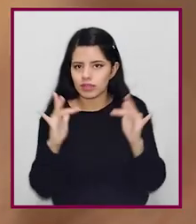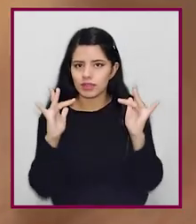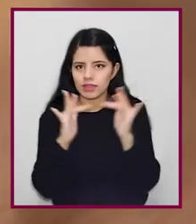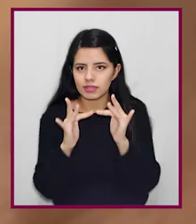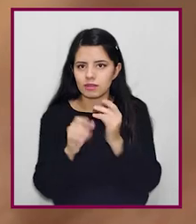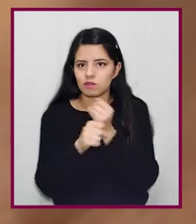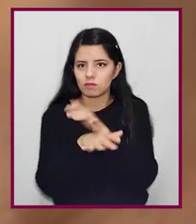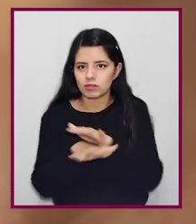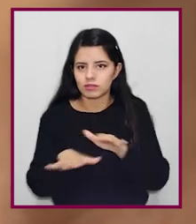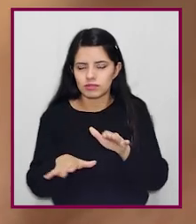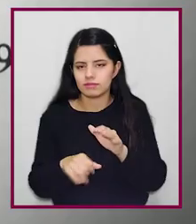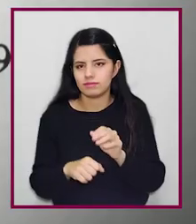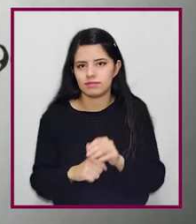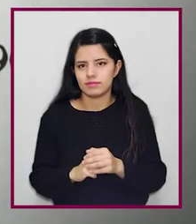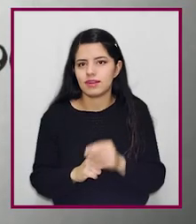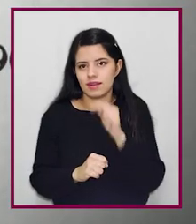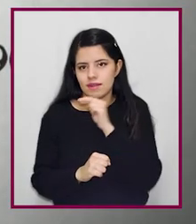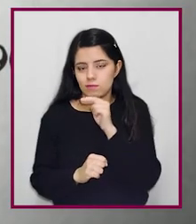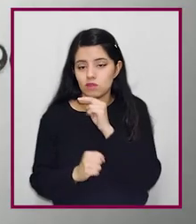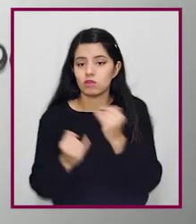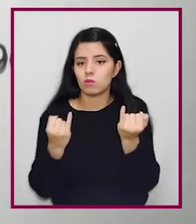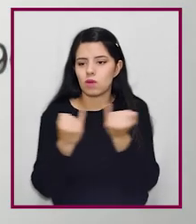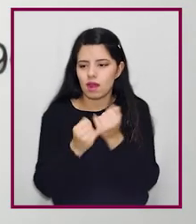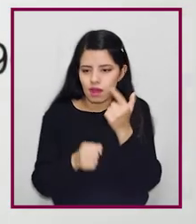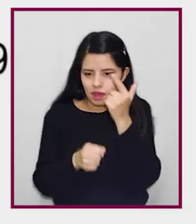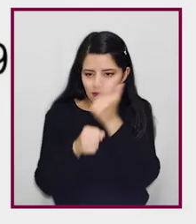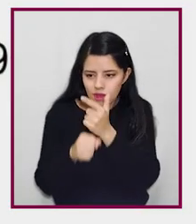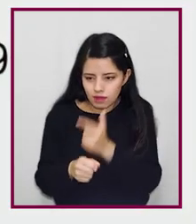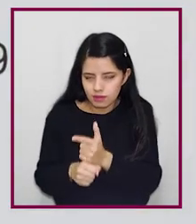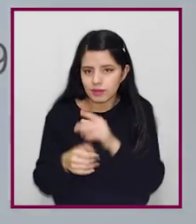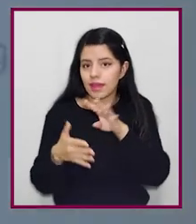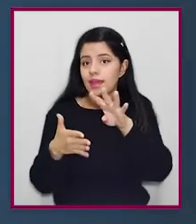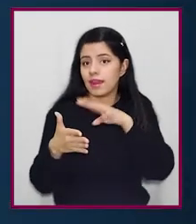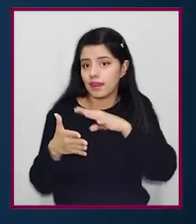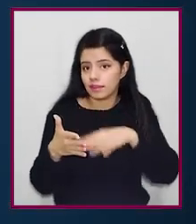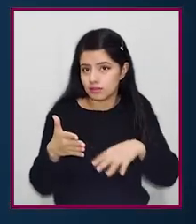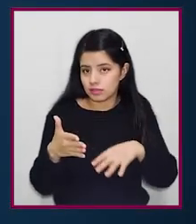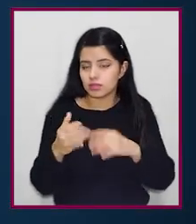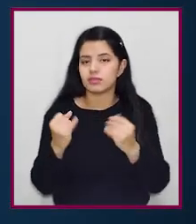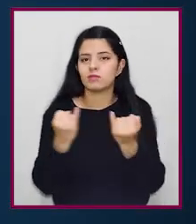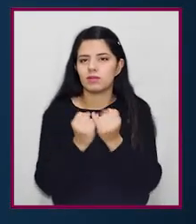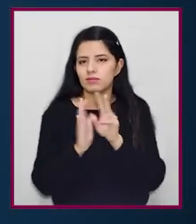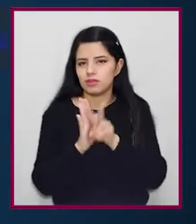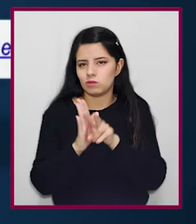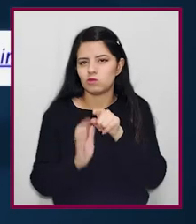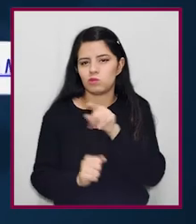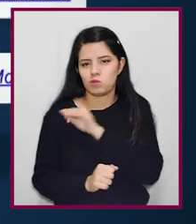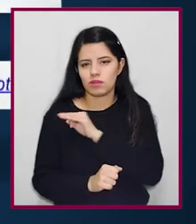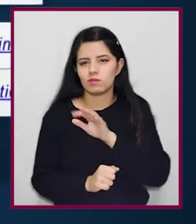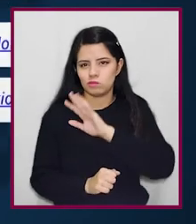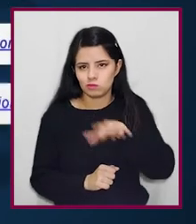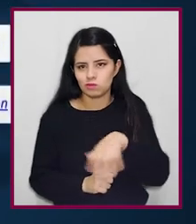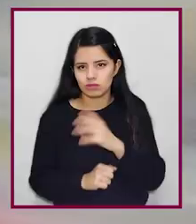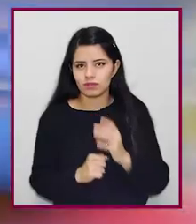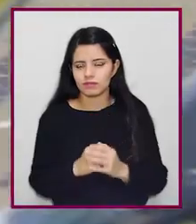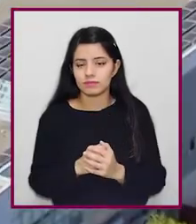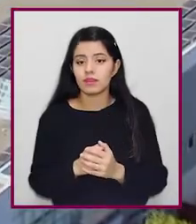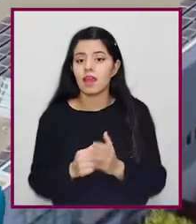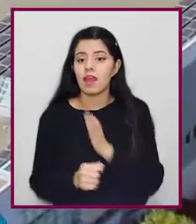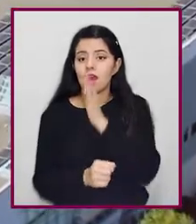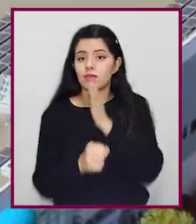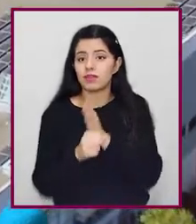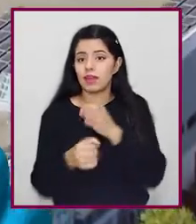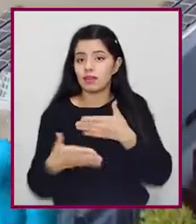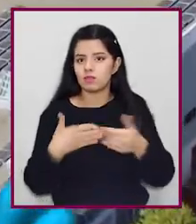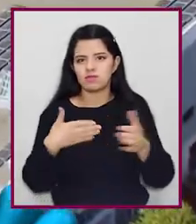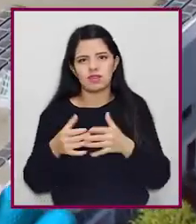en tiempo real y detectar texto y material multimedia mediante la búsqueda de usuario. Actualmente es